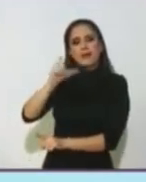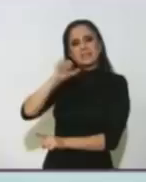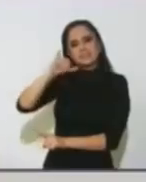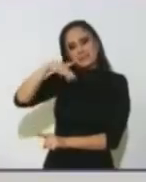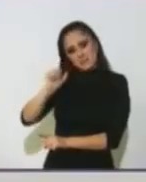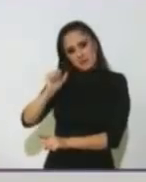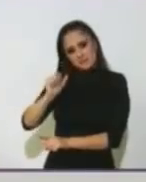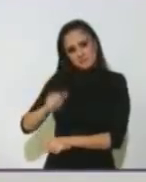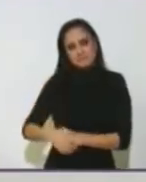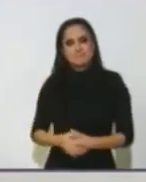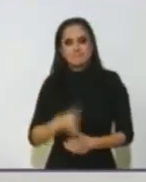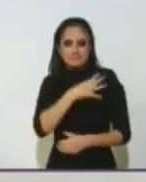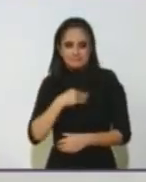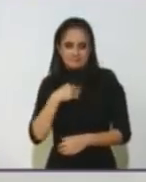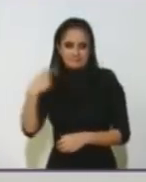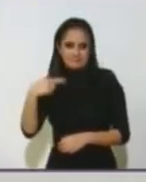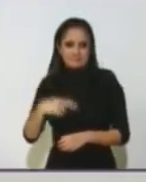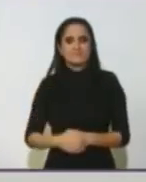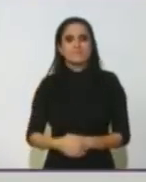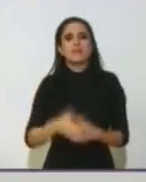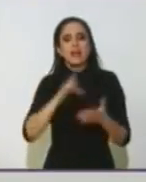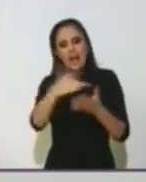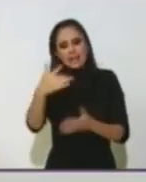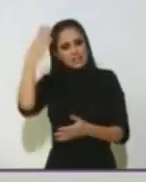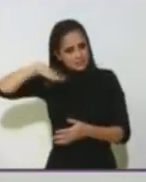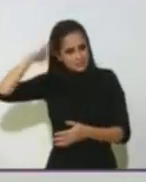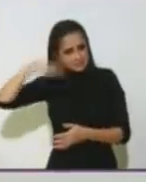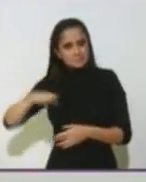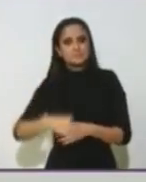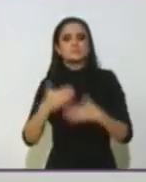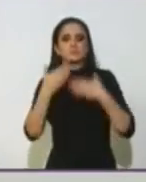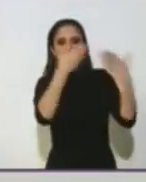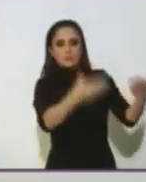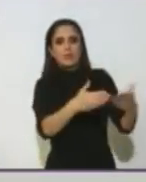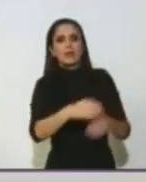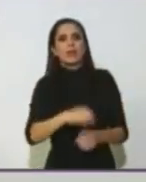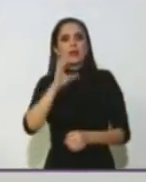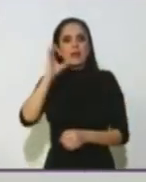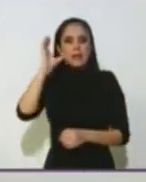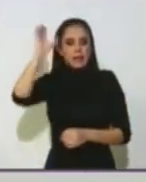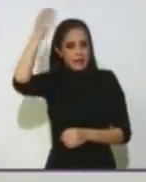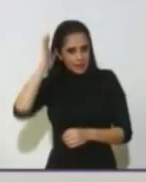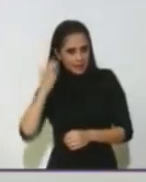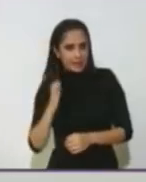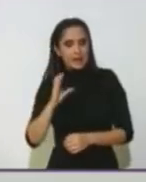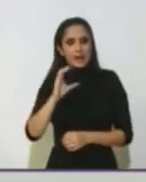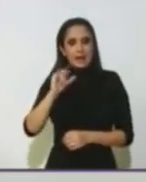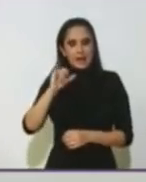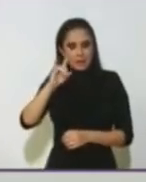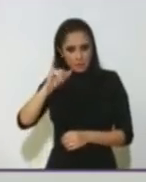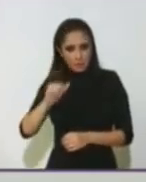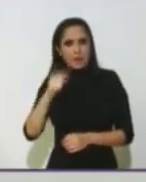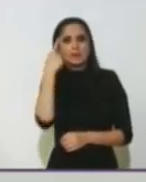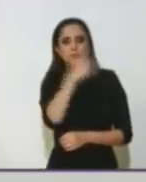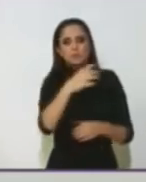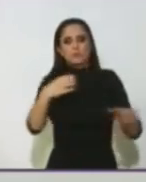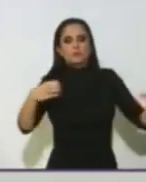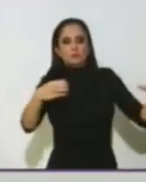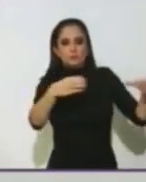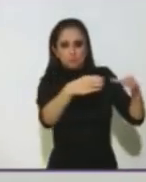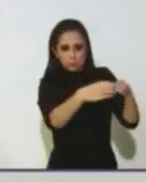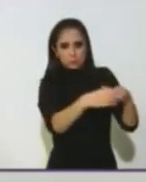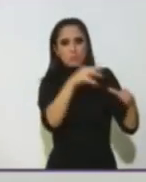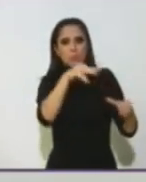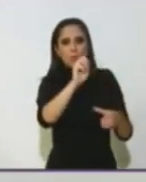gracias candidata alejandra a continuación claudia sheinbaum candidata de la candidatura común juntos